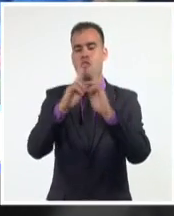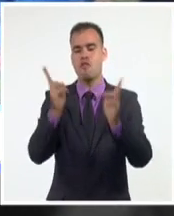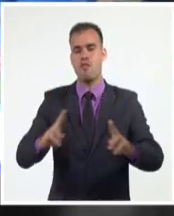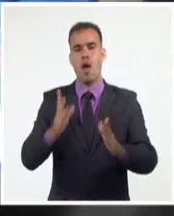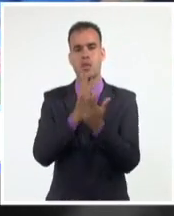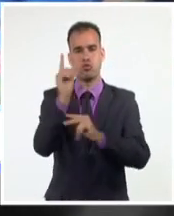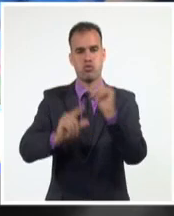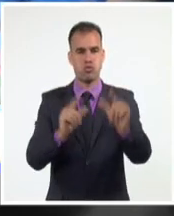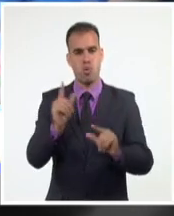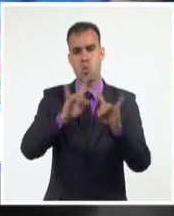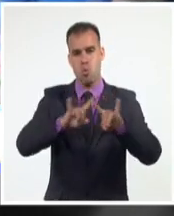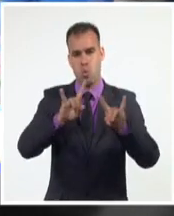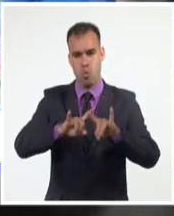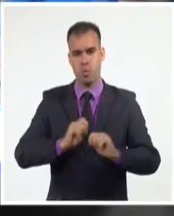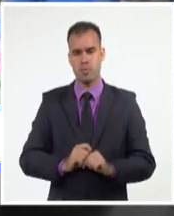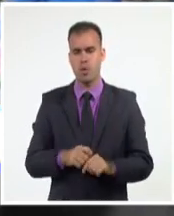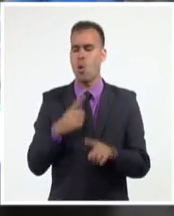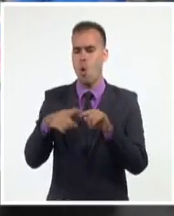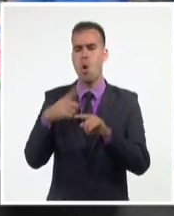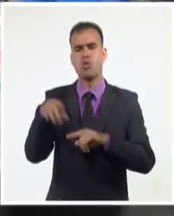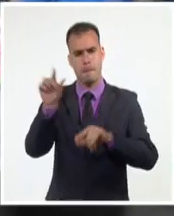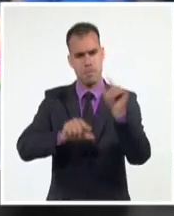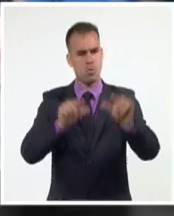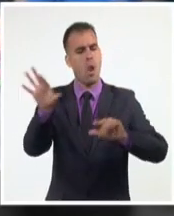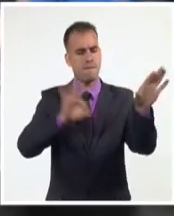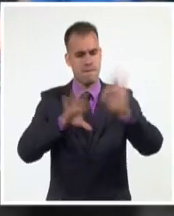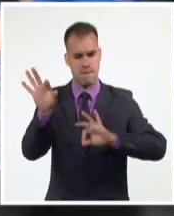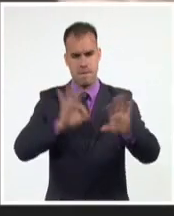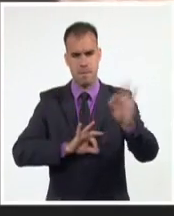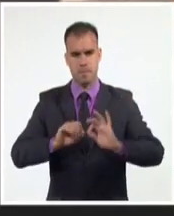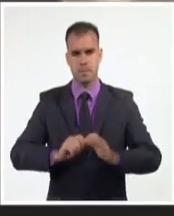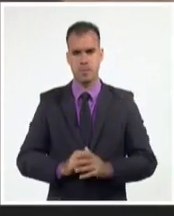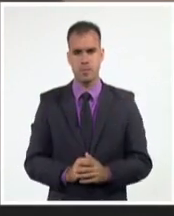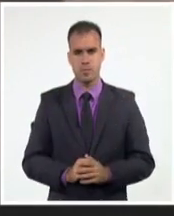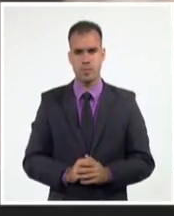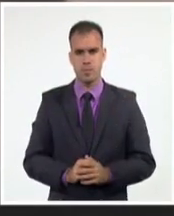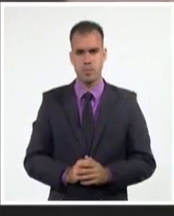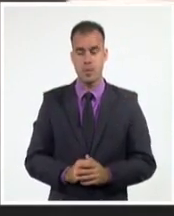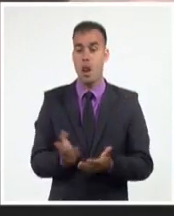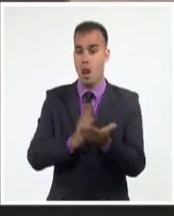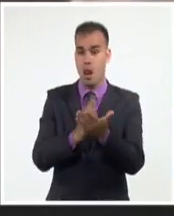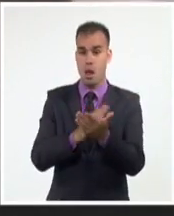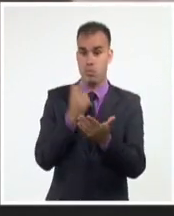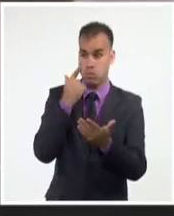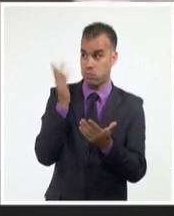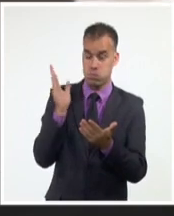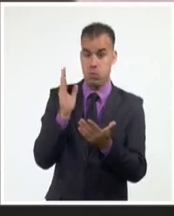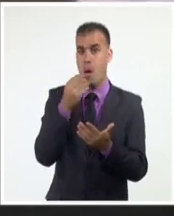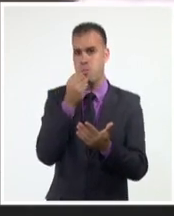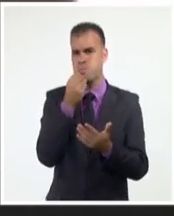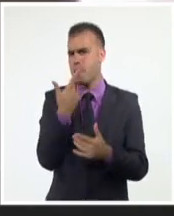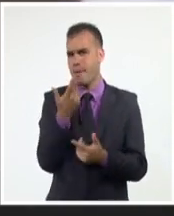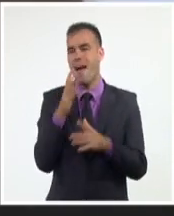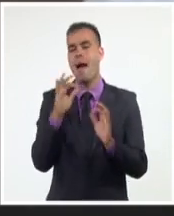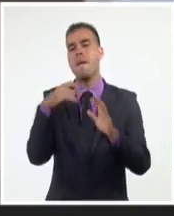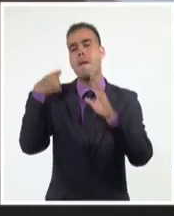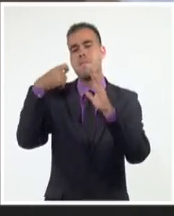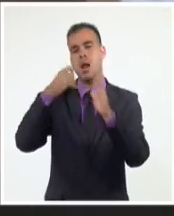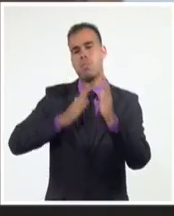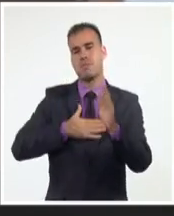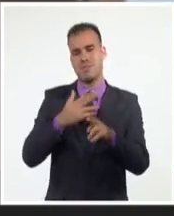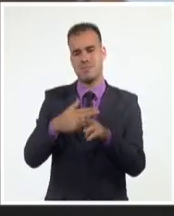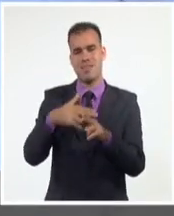Estudiantes Universitarios y otros invitados. Con un himno en la garganta, es un libro basado en la película Inocencia del